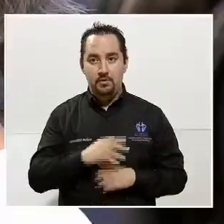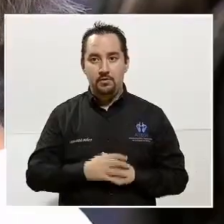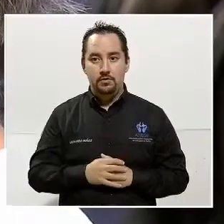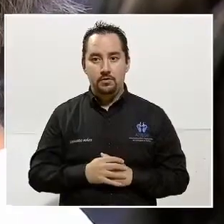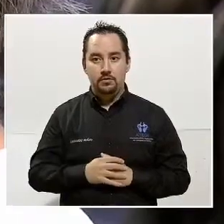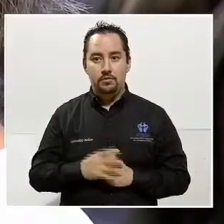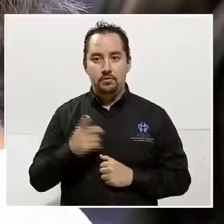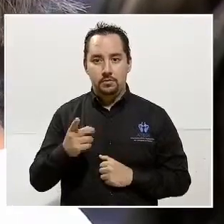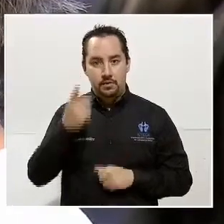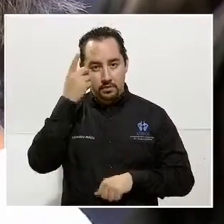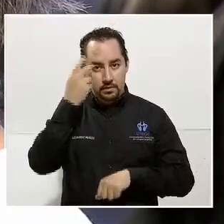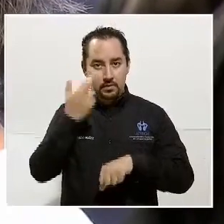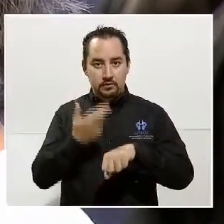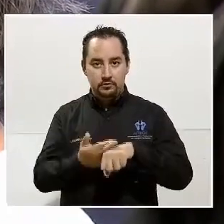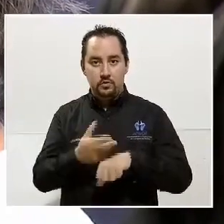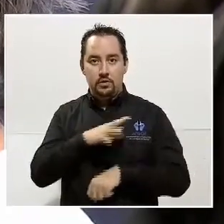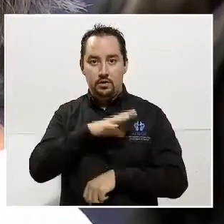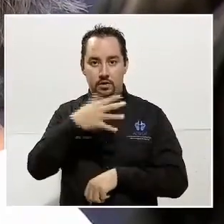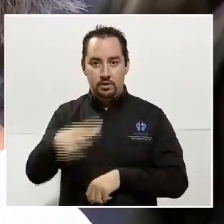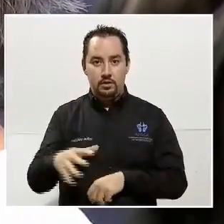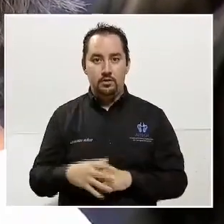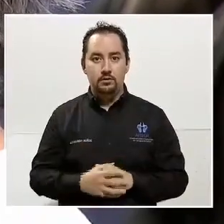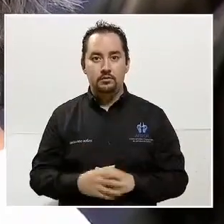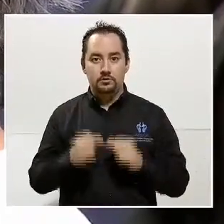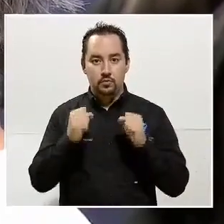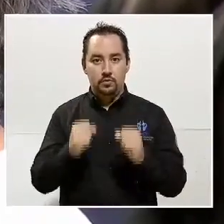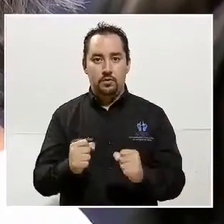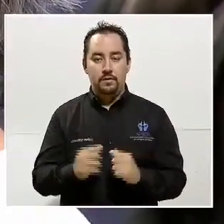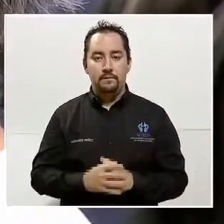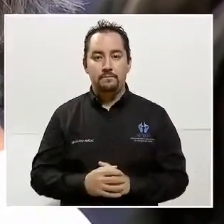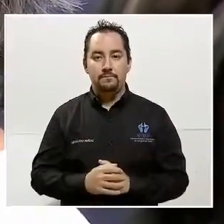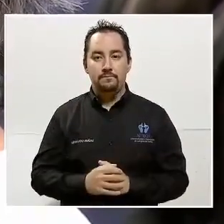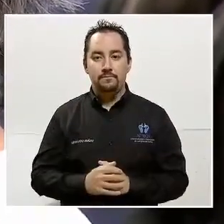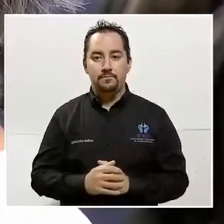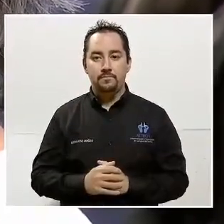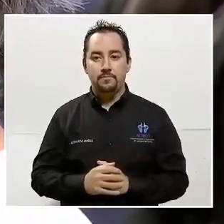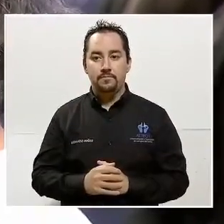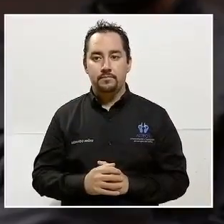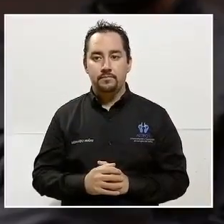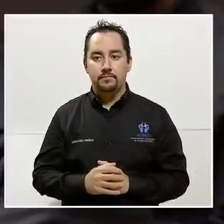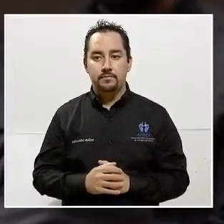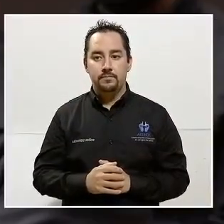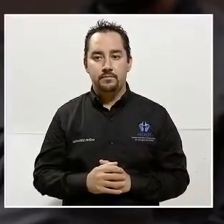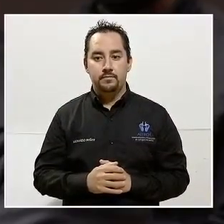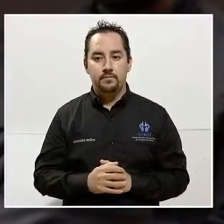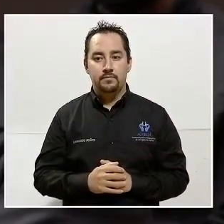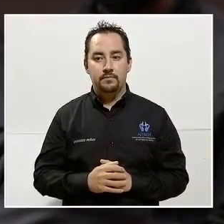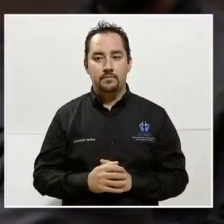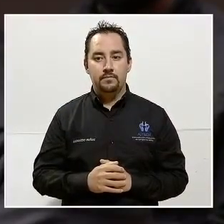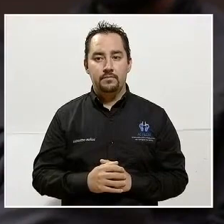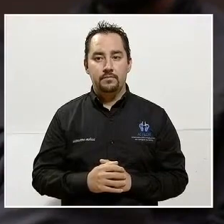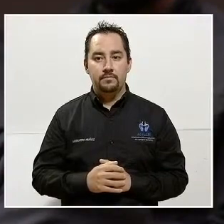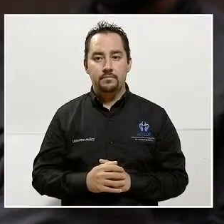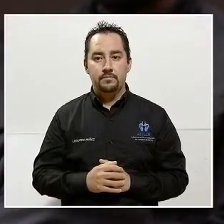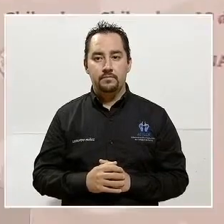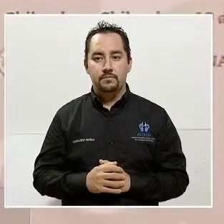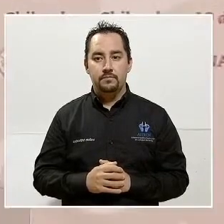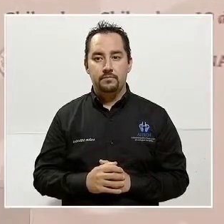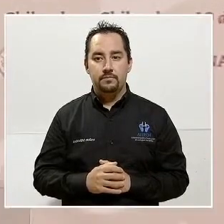Dirección Federal de Seguridad, donde Nazar Haro, fíjense,